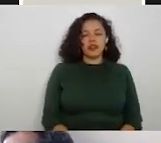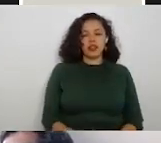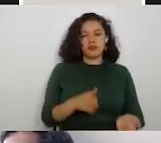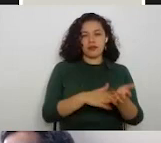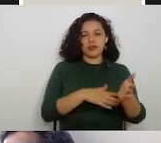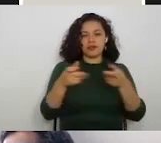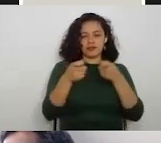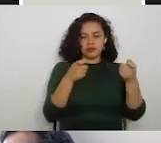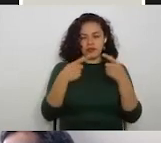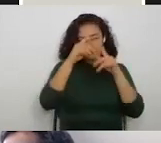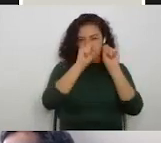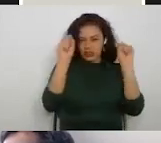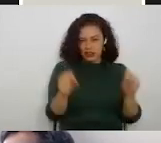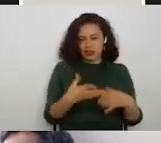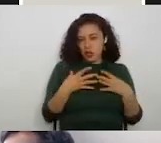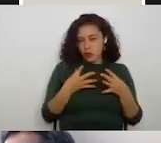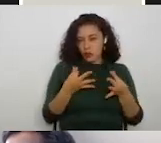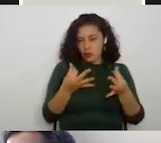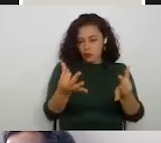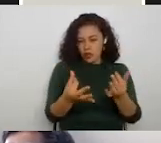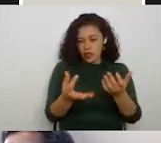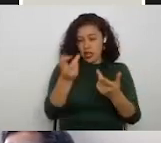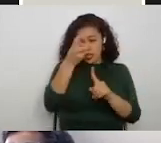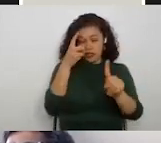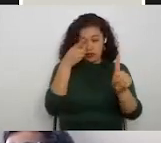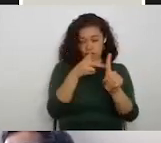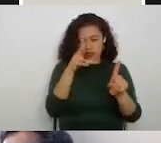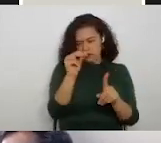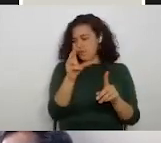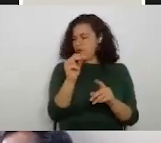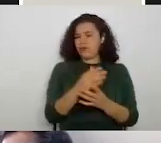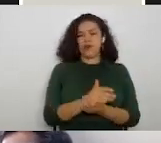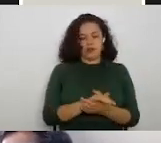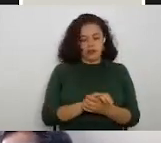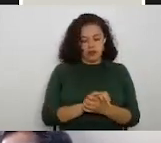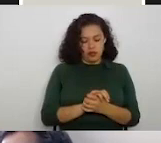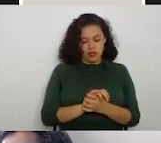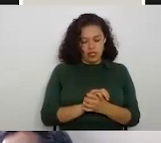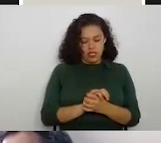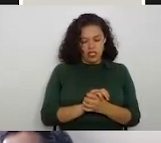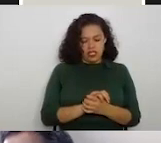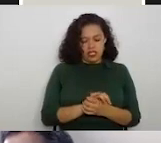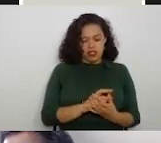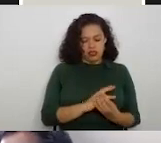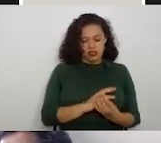para un sistema o sea, control de documentos, pero sí me parece que está